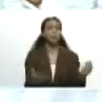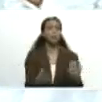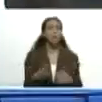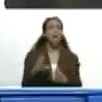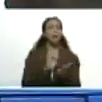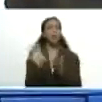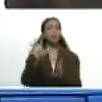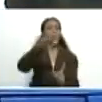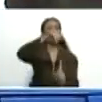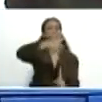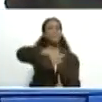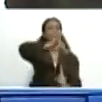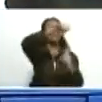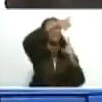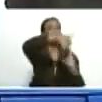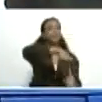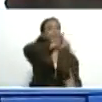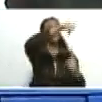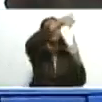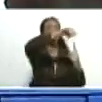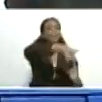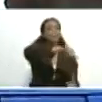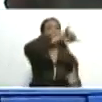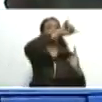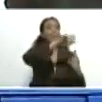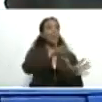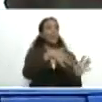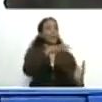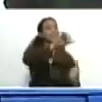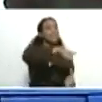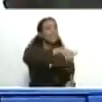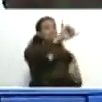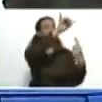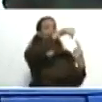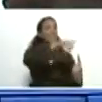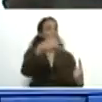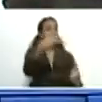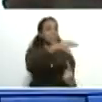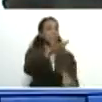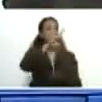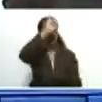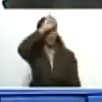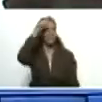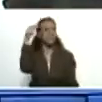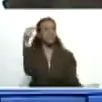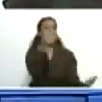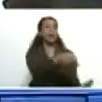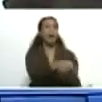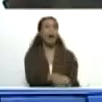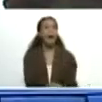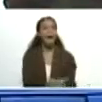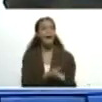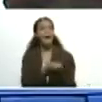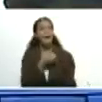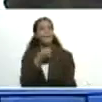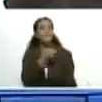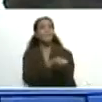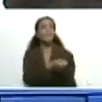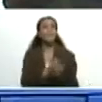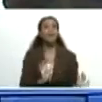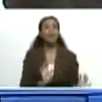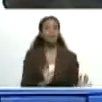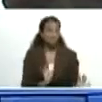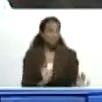los utilizan. Y después el diablo les clava su daga.